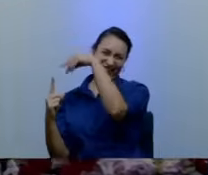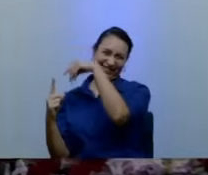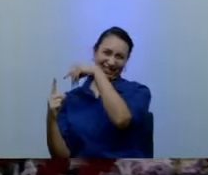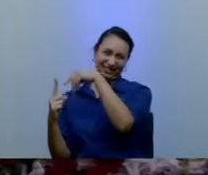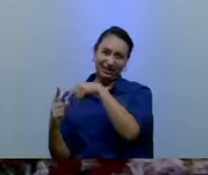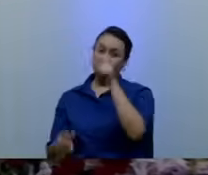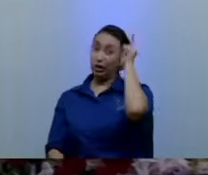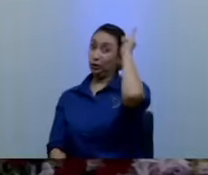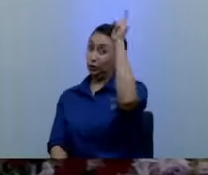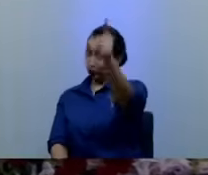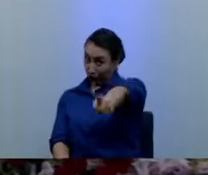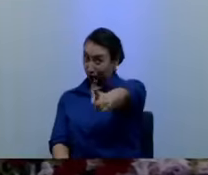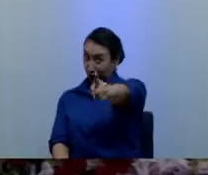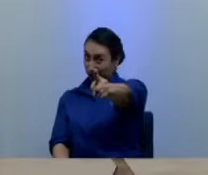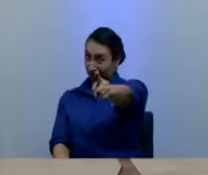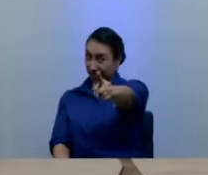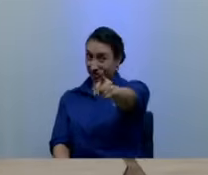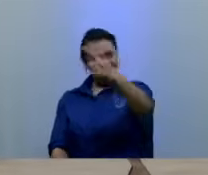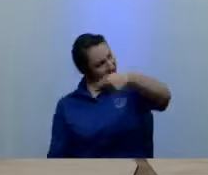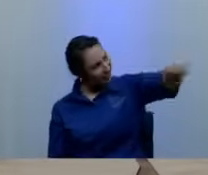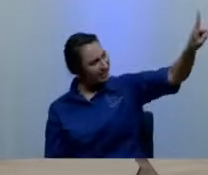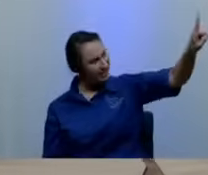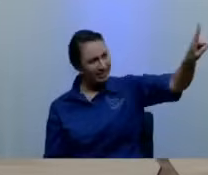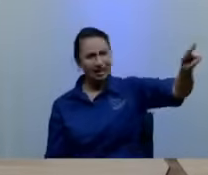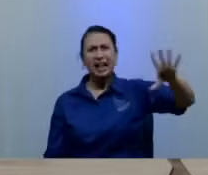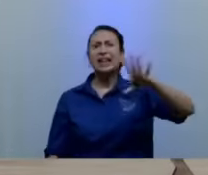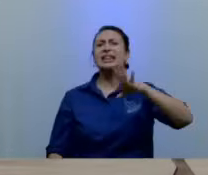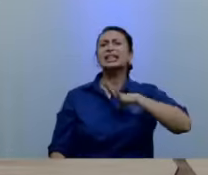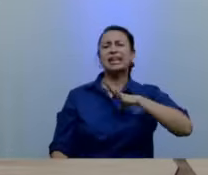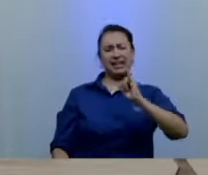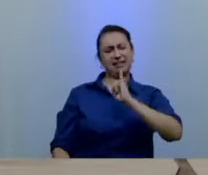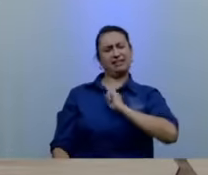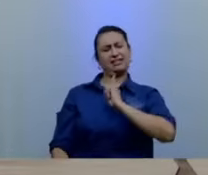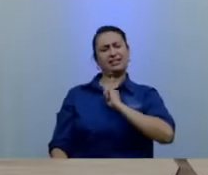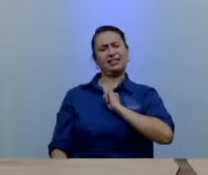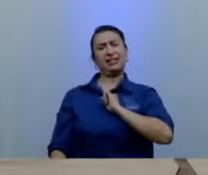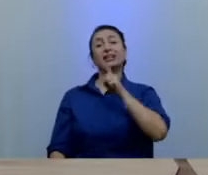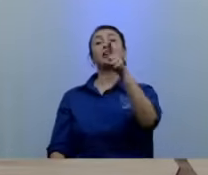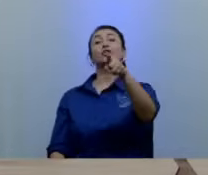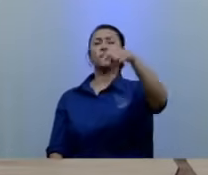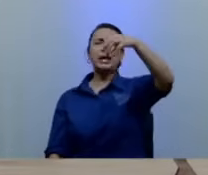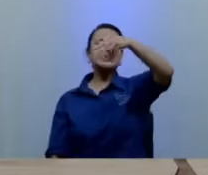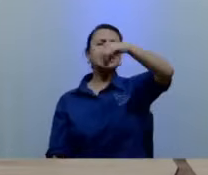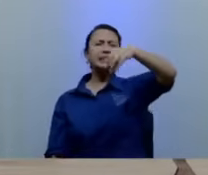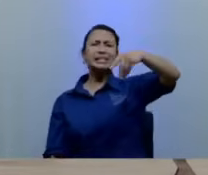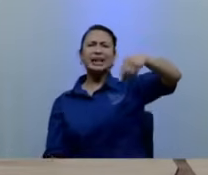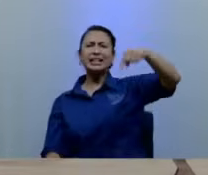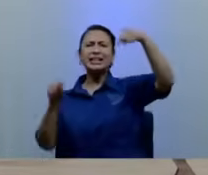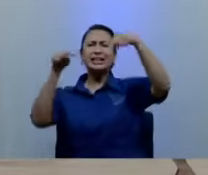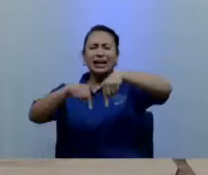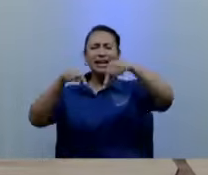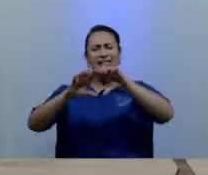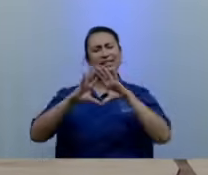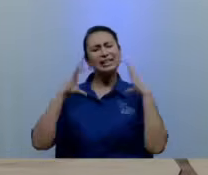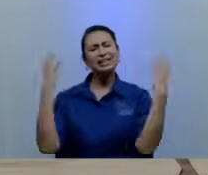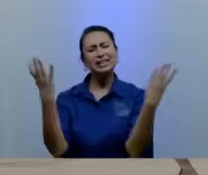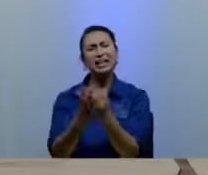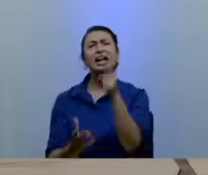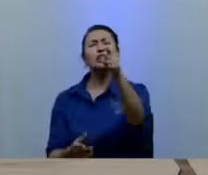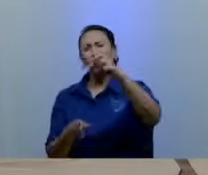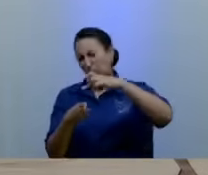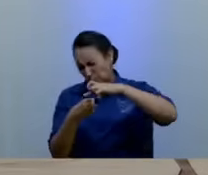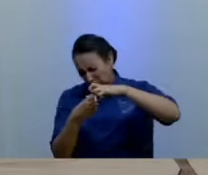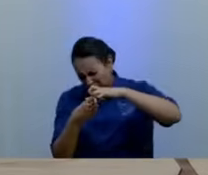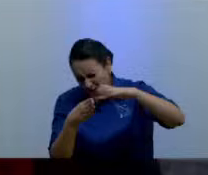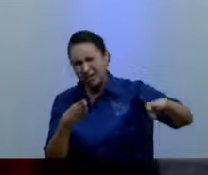en donde tú estés, tienes que tener la identidad que eres sal de esta tierra, que purificas, que